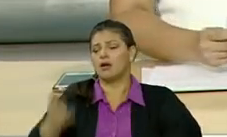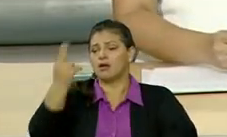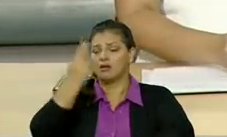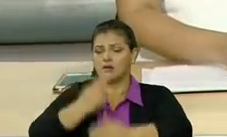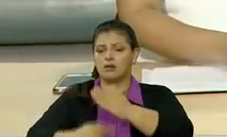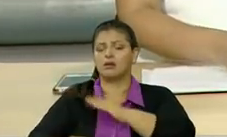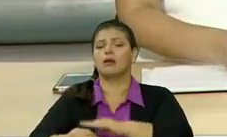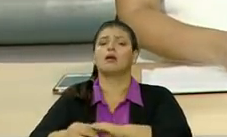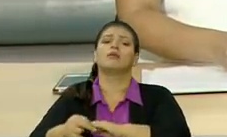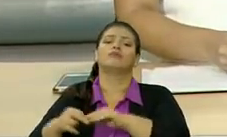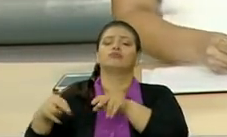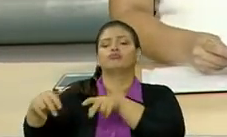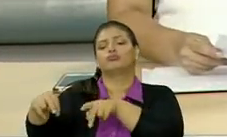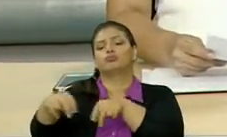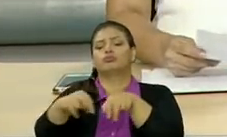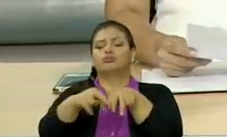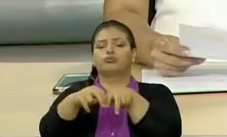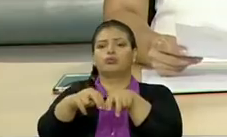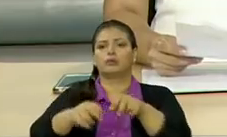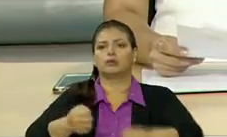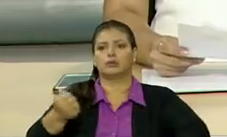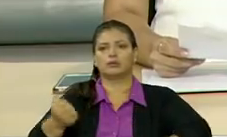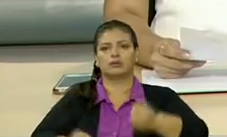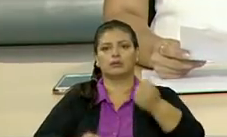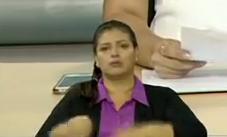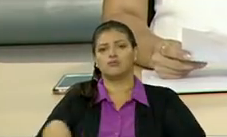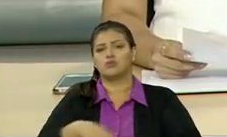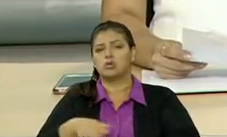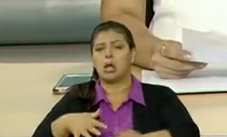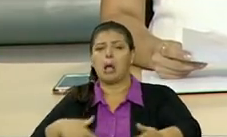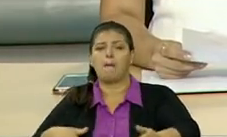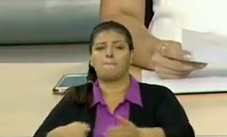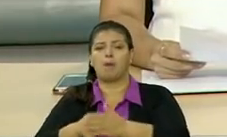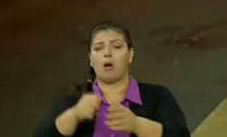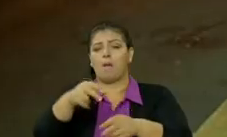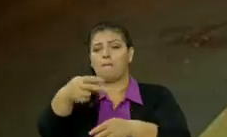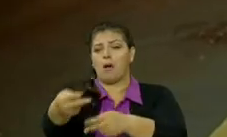fuga. Aquí está el desarrollo de la información.